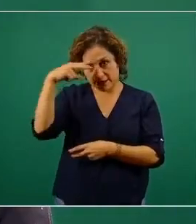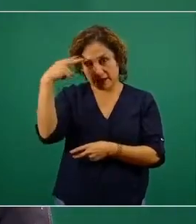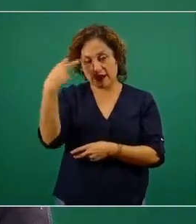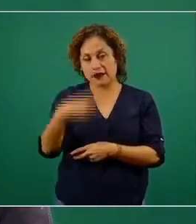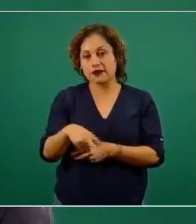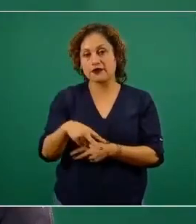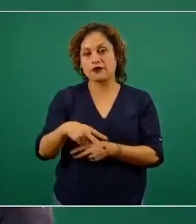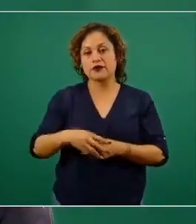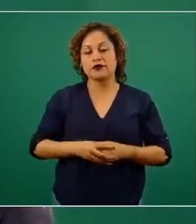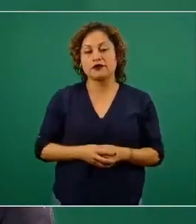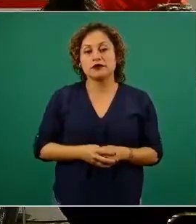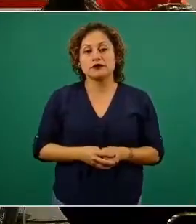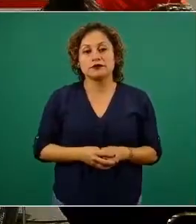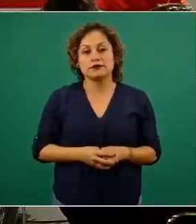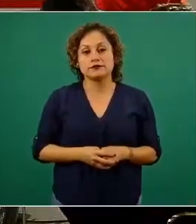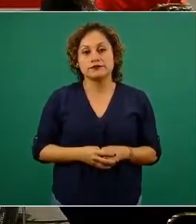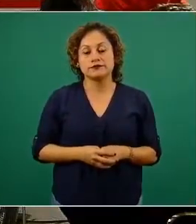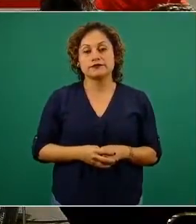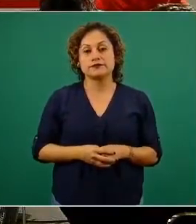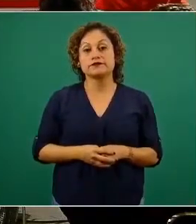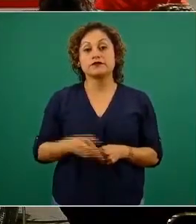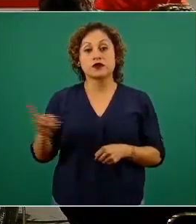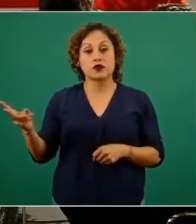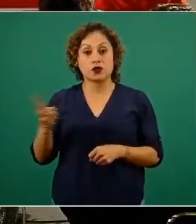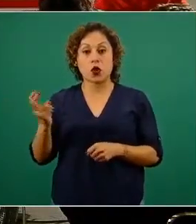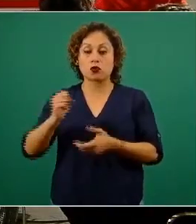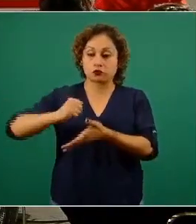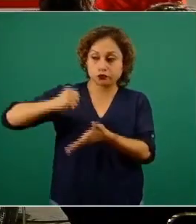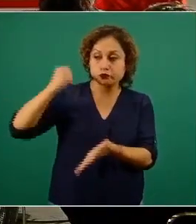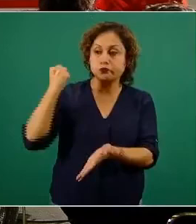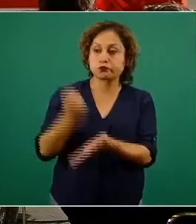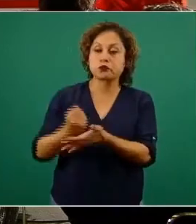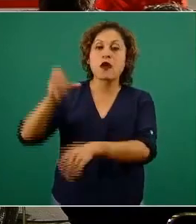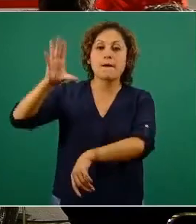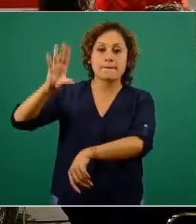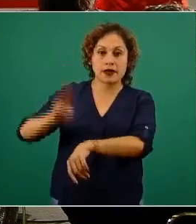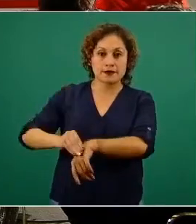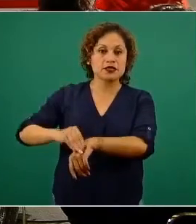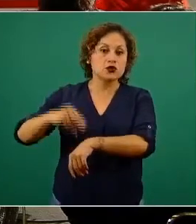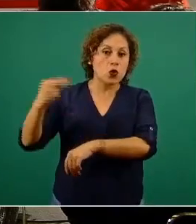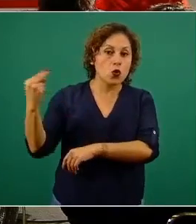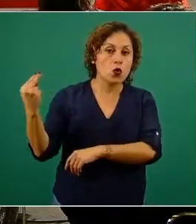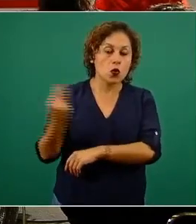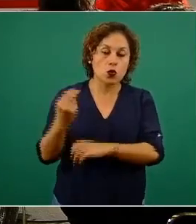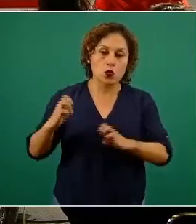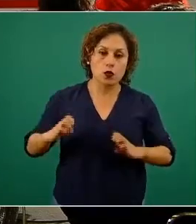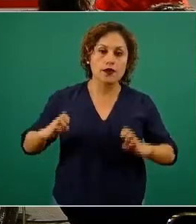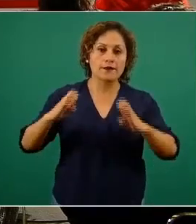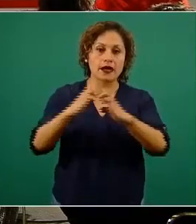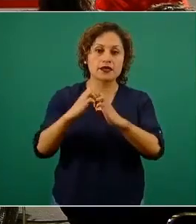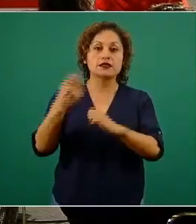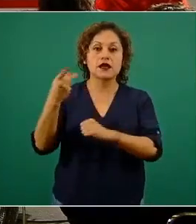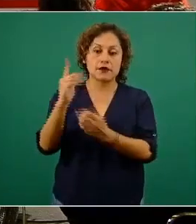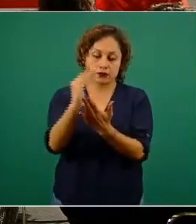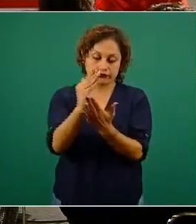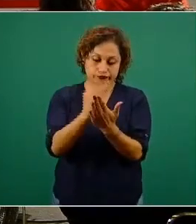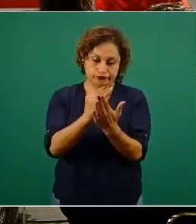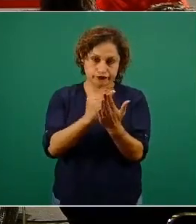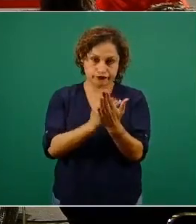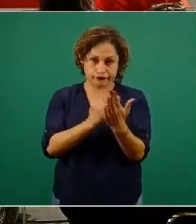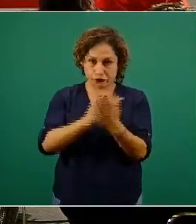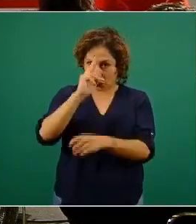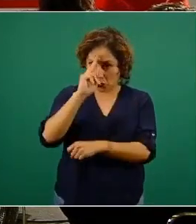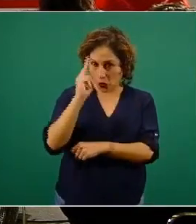se le confirió la autorización de uso de emergencia, no establece contraindicaciones absolutas, pero sí la alergia